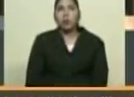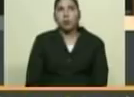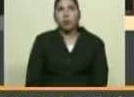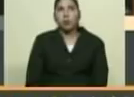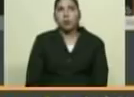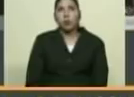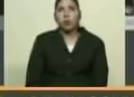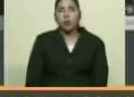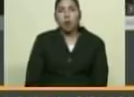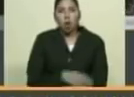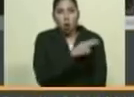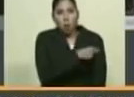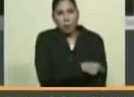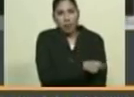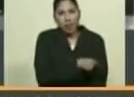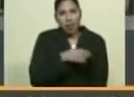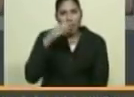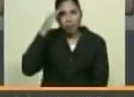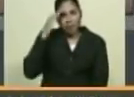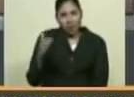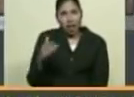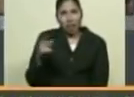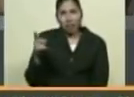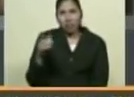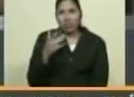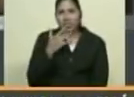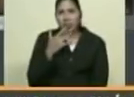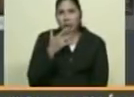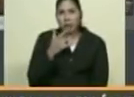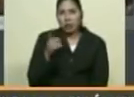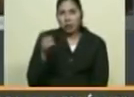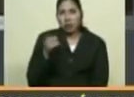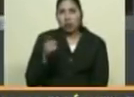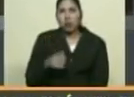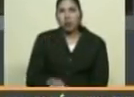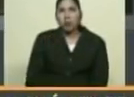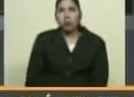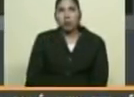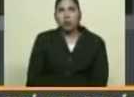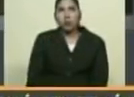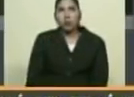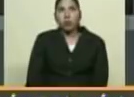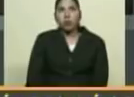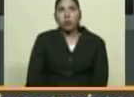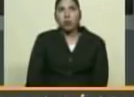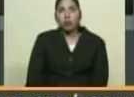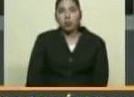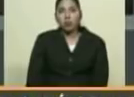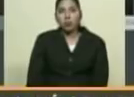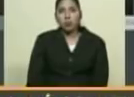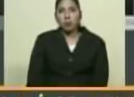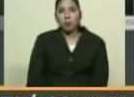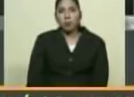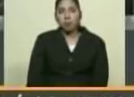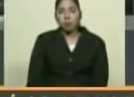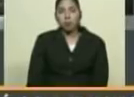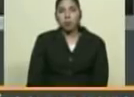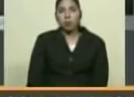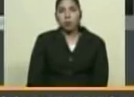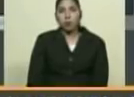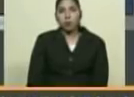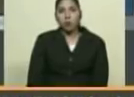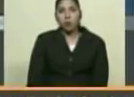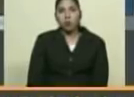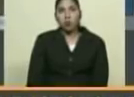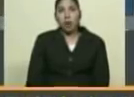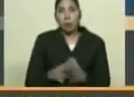allá en San Fernando, un acto extraordinario. Pueblo por todos lados de San